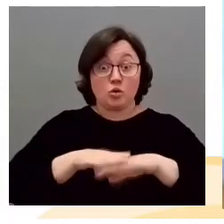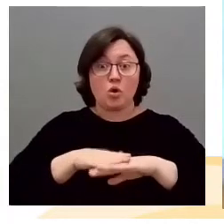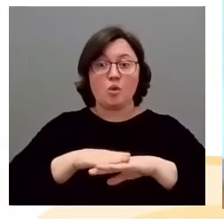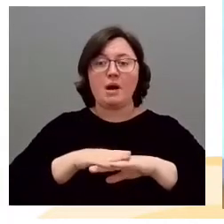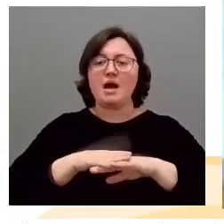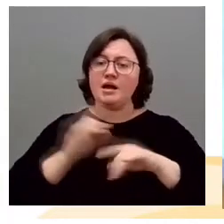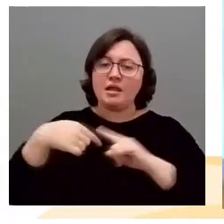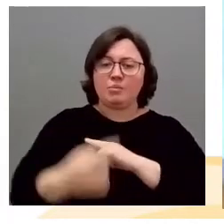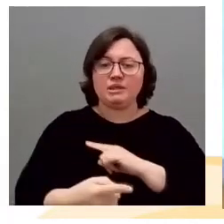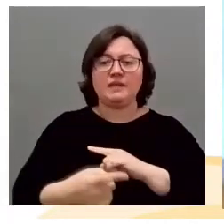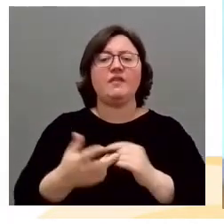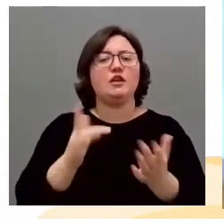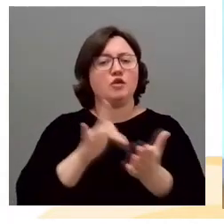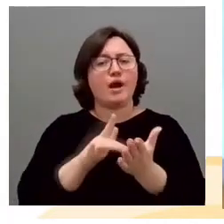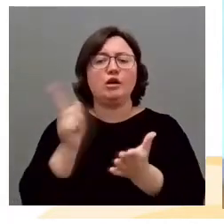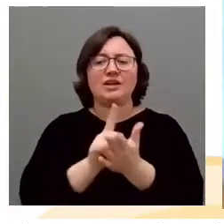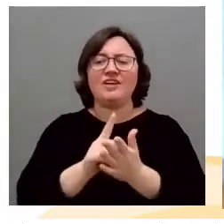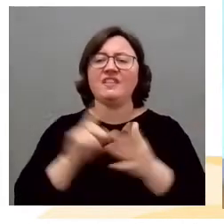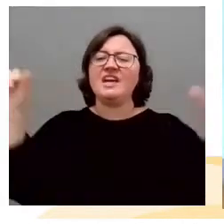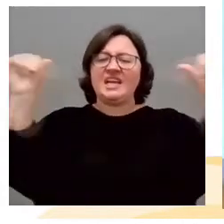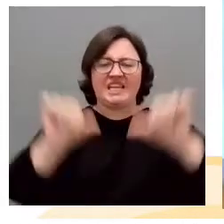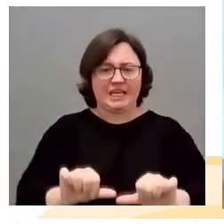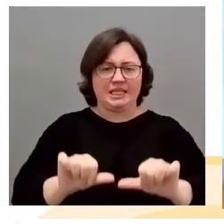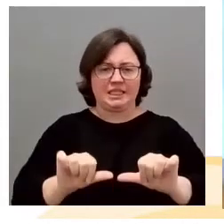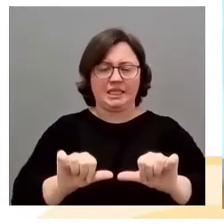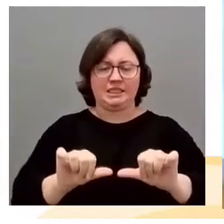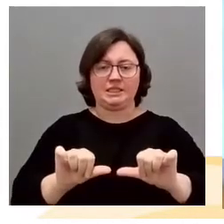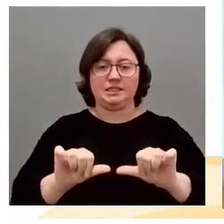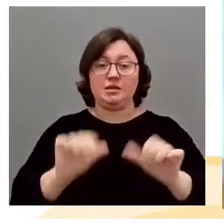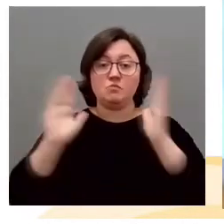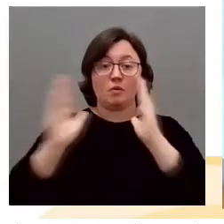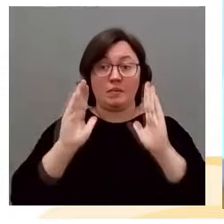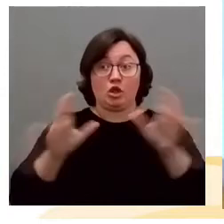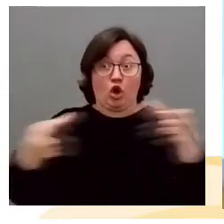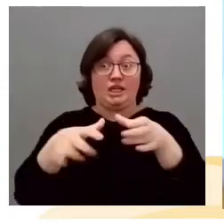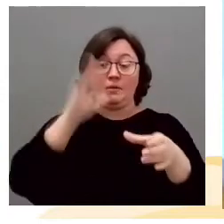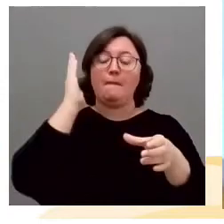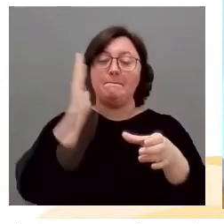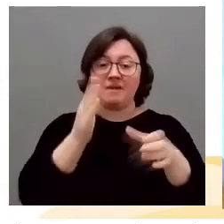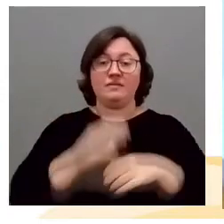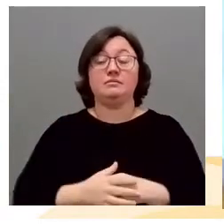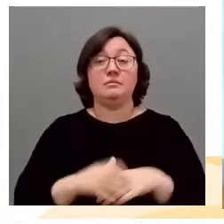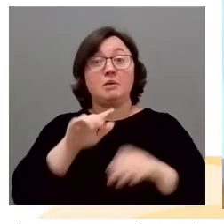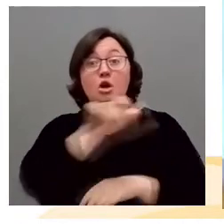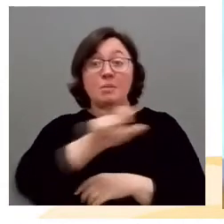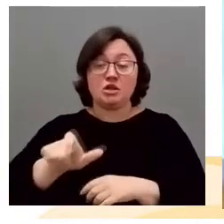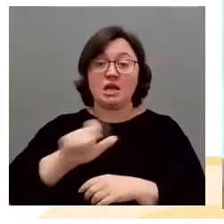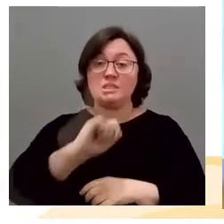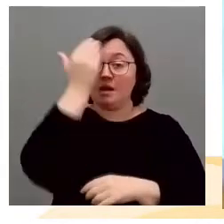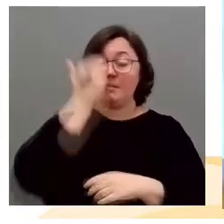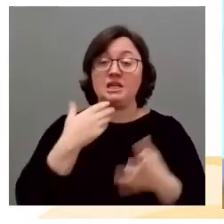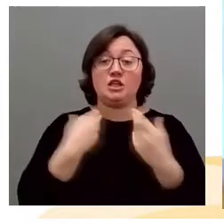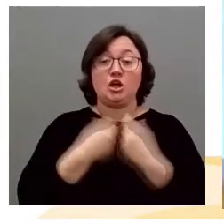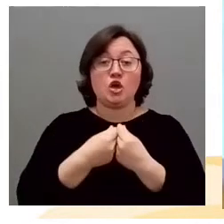en crisis desde hace tiempo, pero siempre hemos encontrado la manera de atender a las personas con PCS y